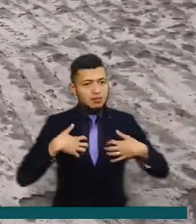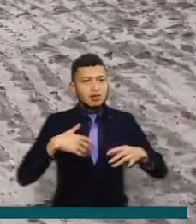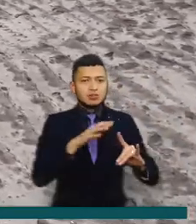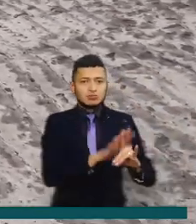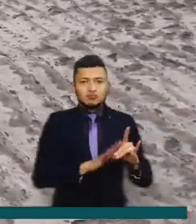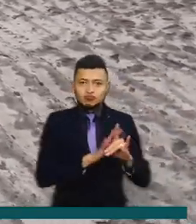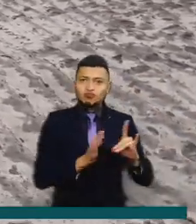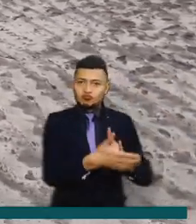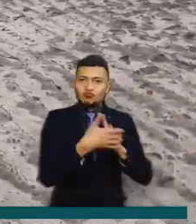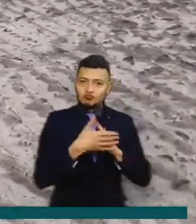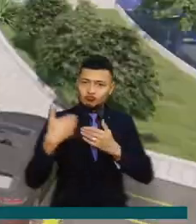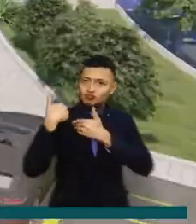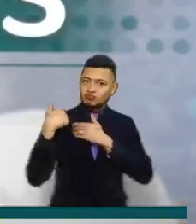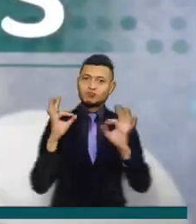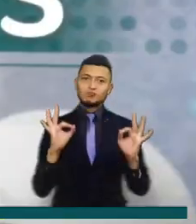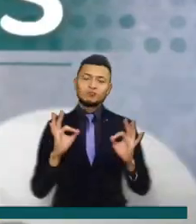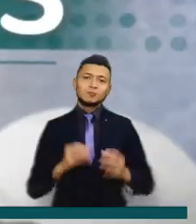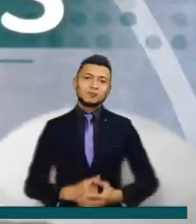tenencia responsable.